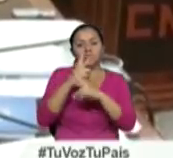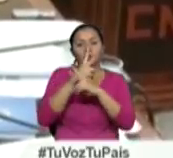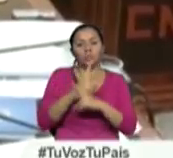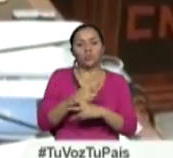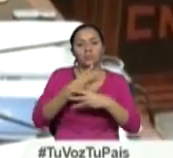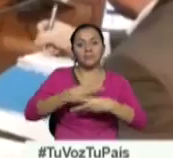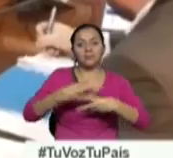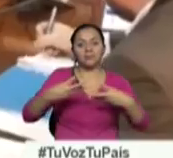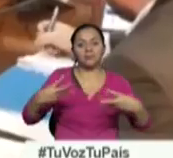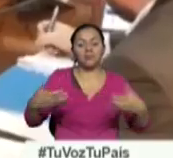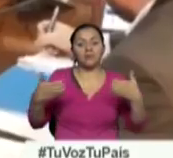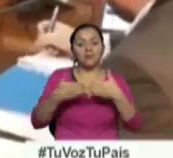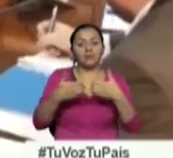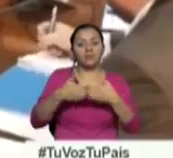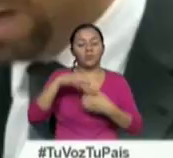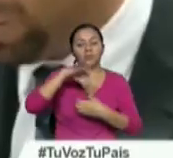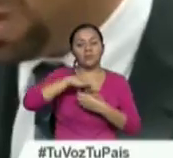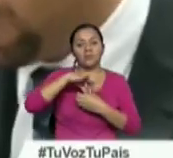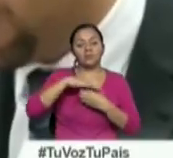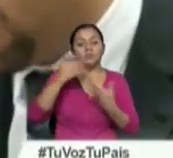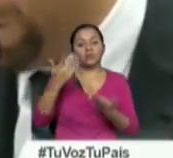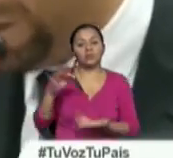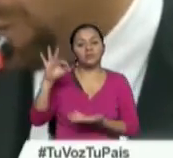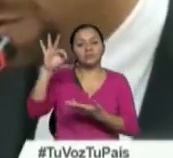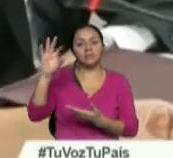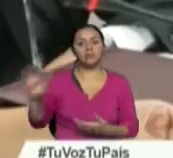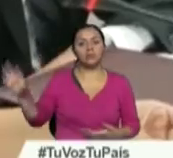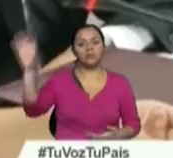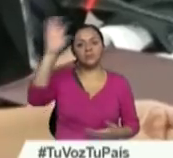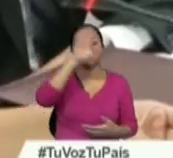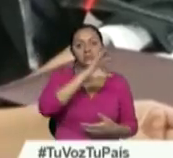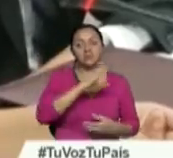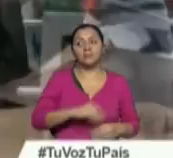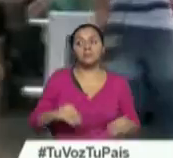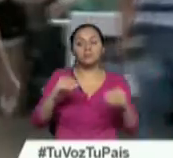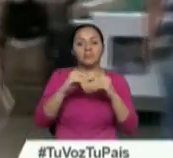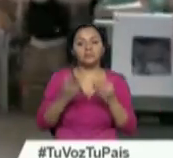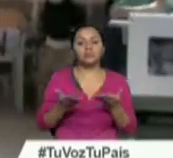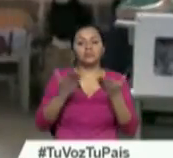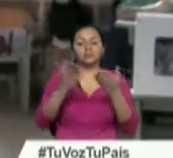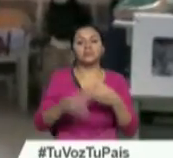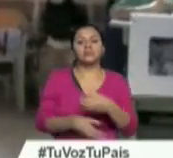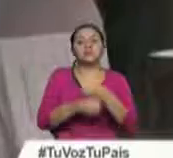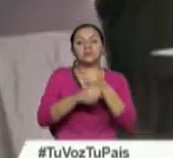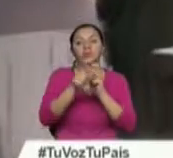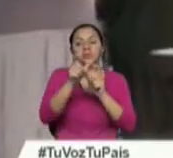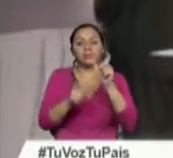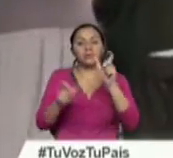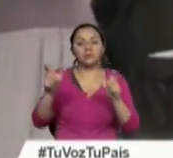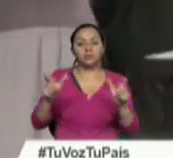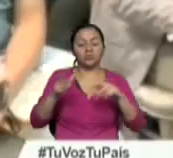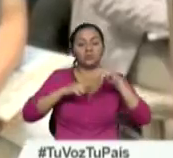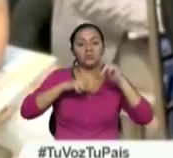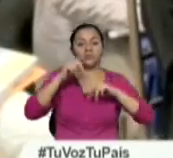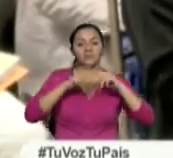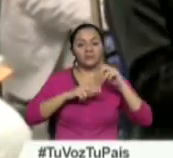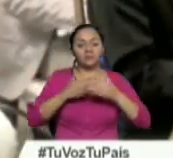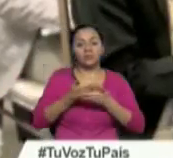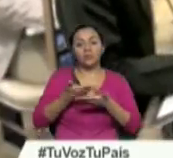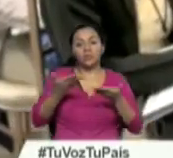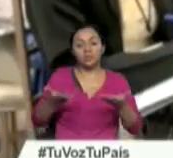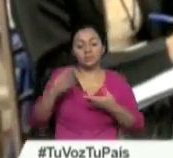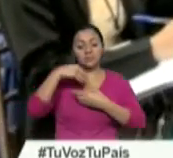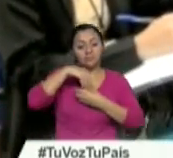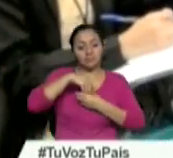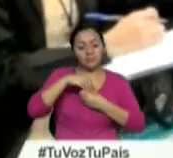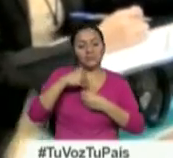el material y el equipo electoral a las delegaciones provinciales. Además, brindarán seguridad a las personas, edificaciones y bienes que se